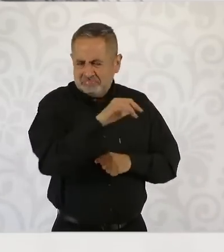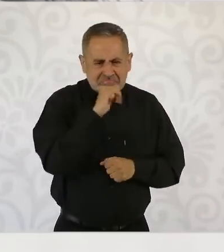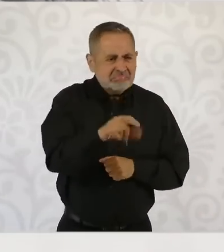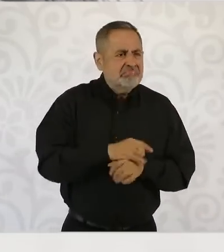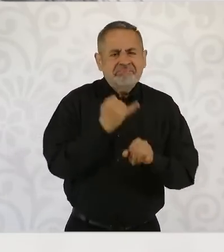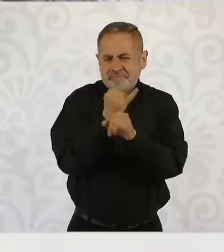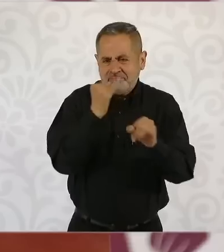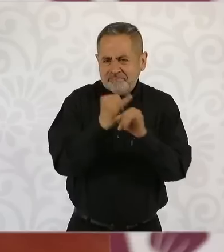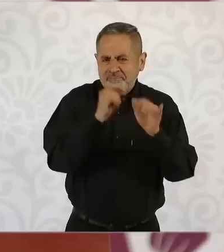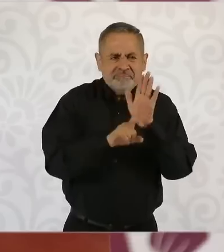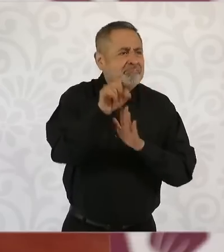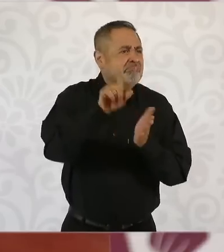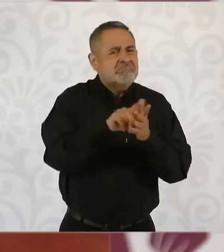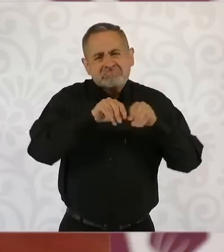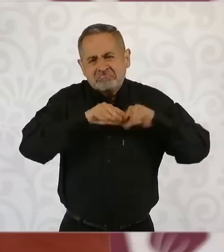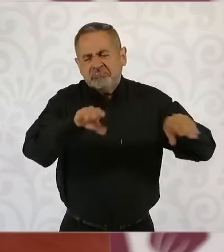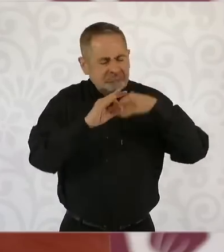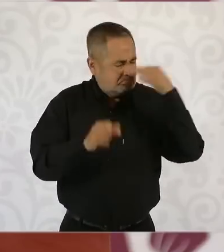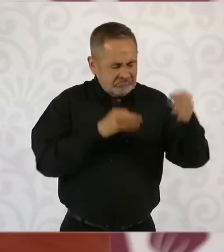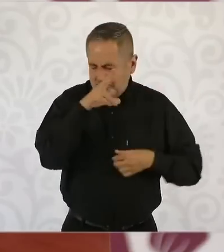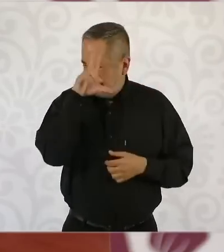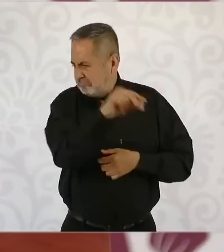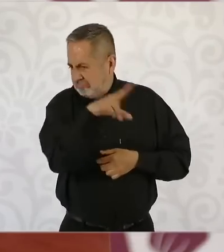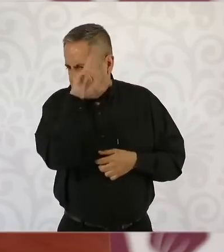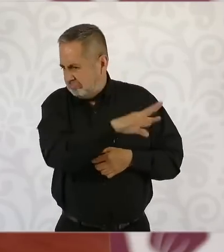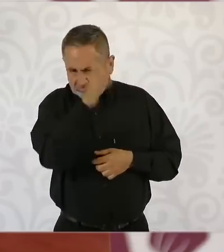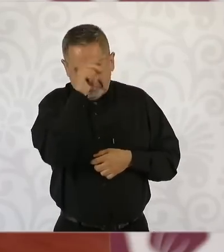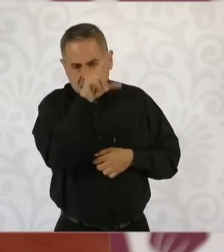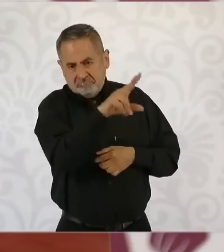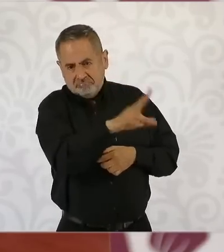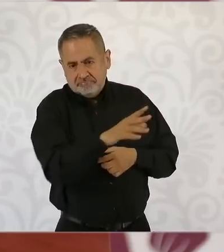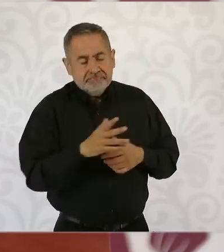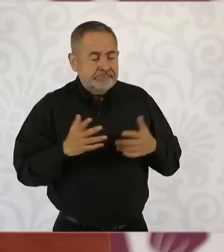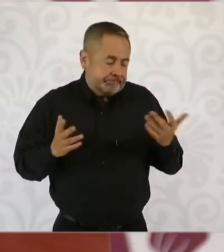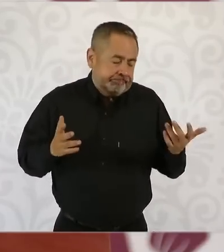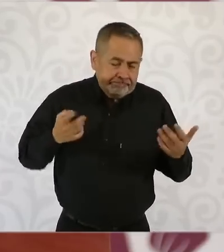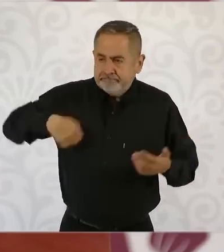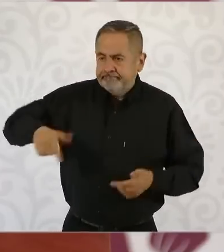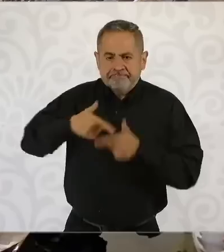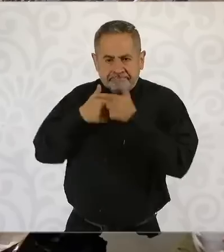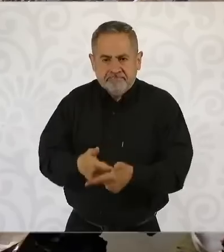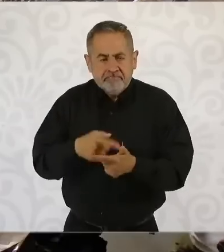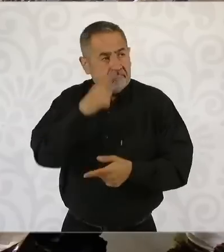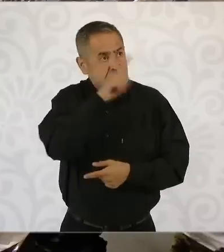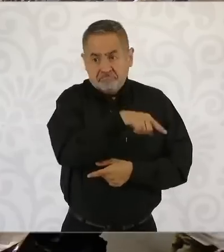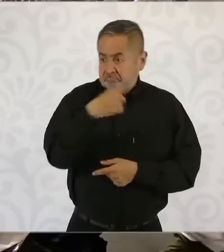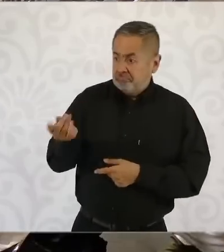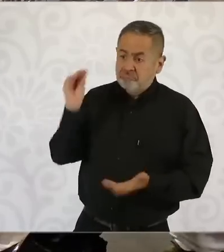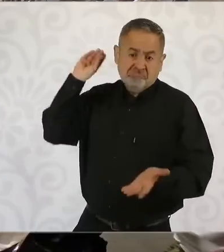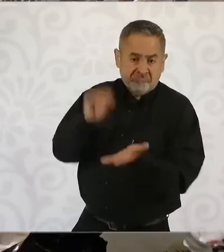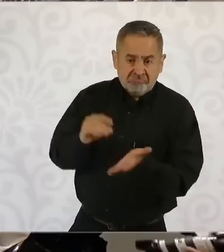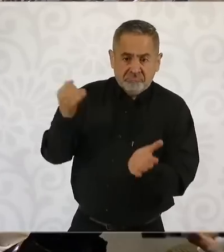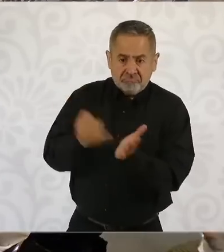redes, y vamos a seguir trabajando sobre este tema para que pues no haya ningún impuesto a los